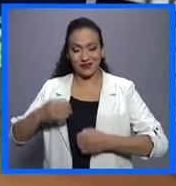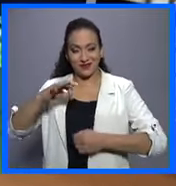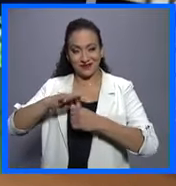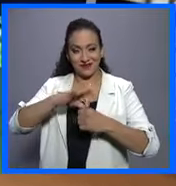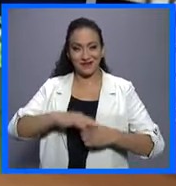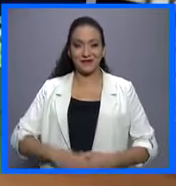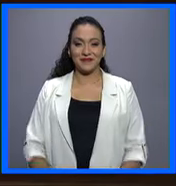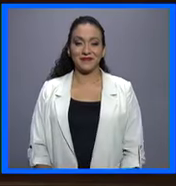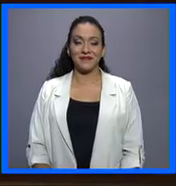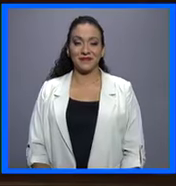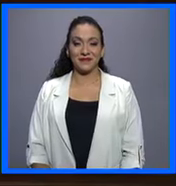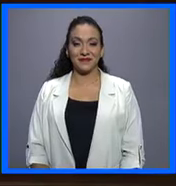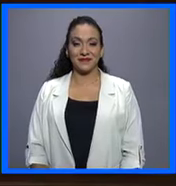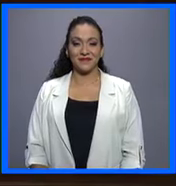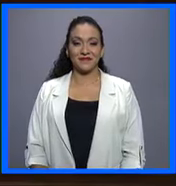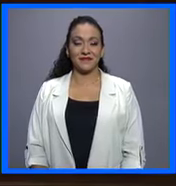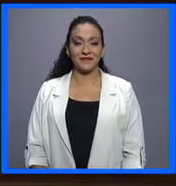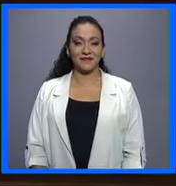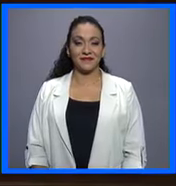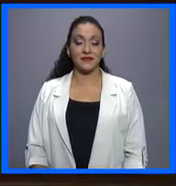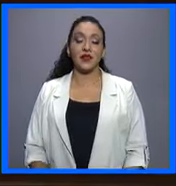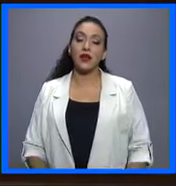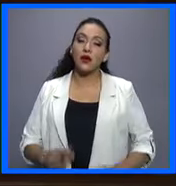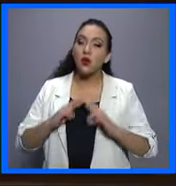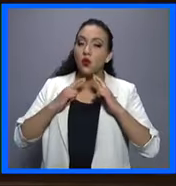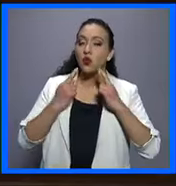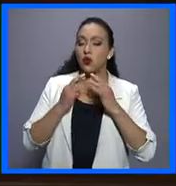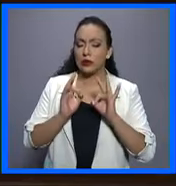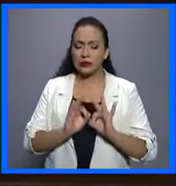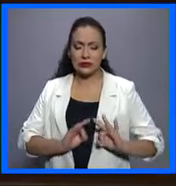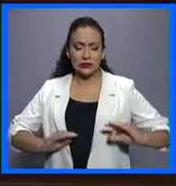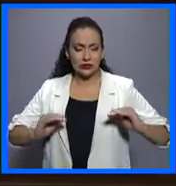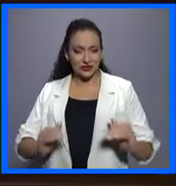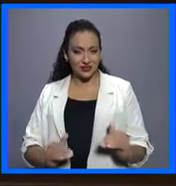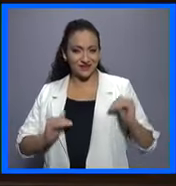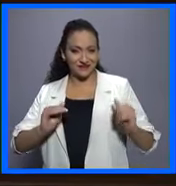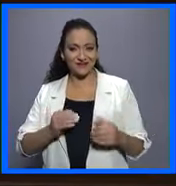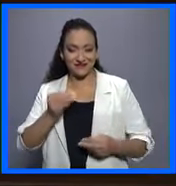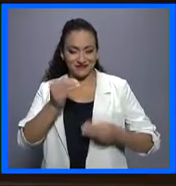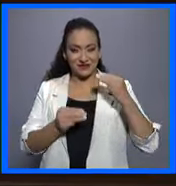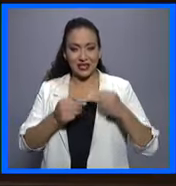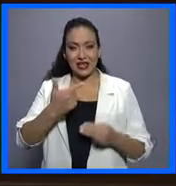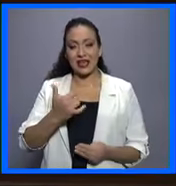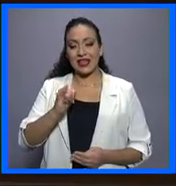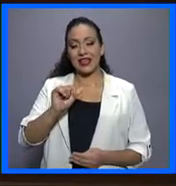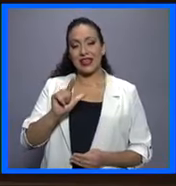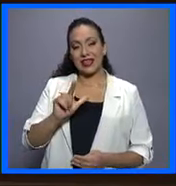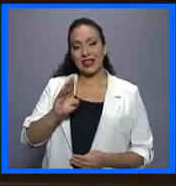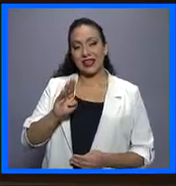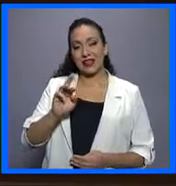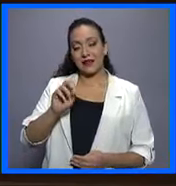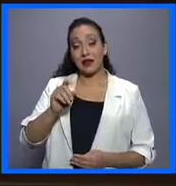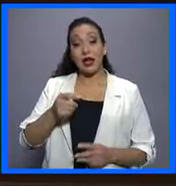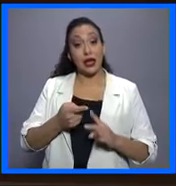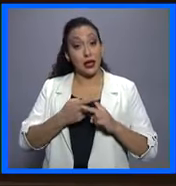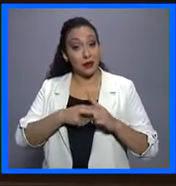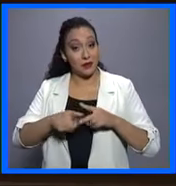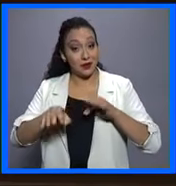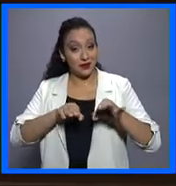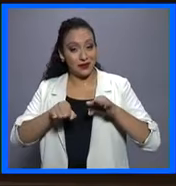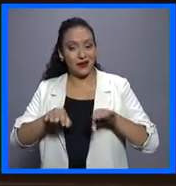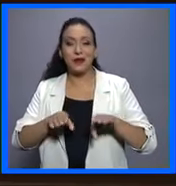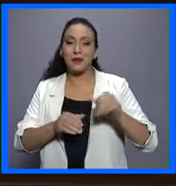Federación. En sesión solemne, el magistrado Gilberto Batis Guzmán inició su periodo como presidente del